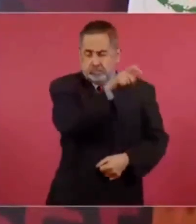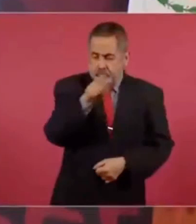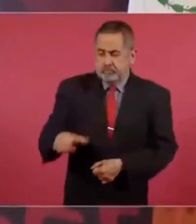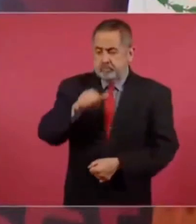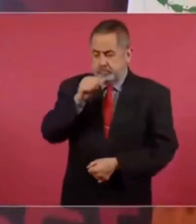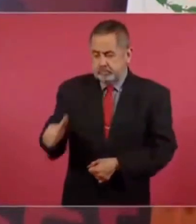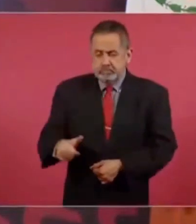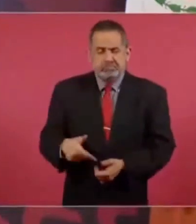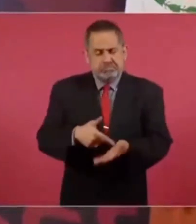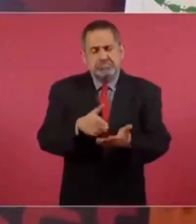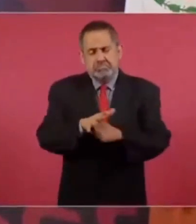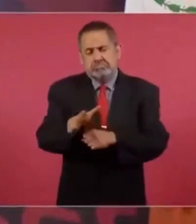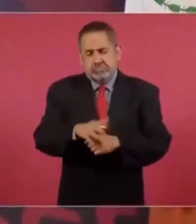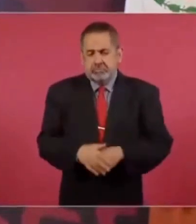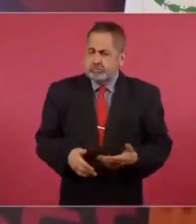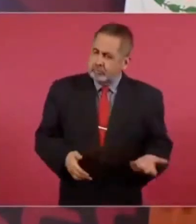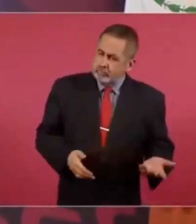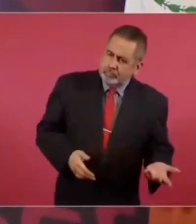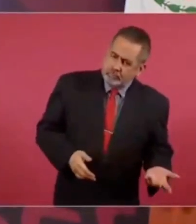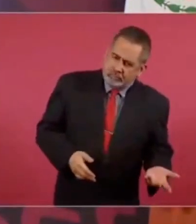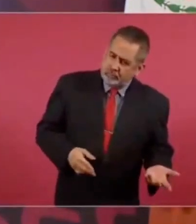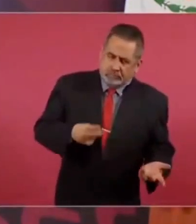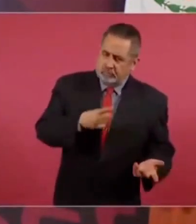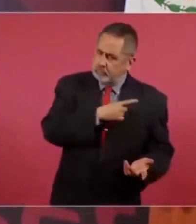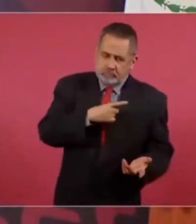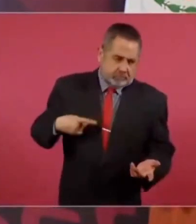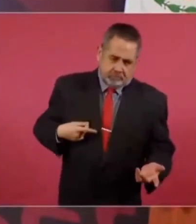era legal, pero al mismo tiempo era inmoral.